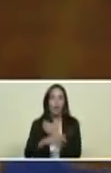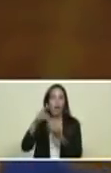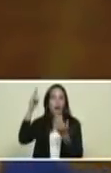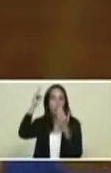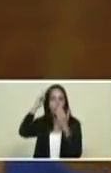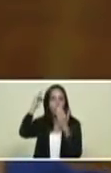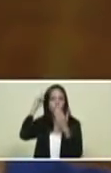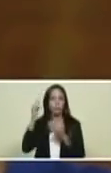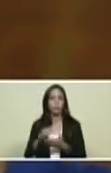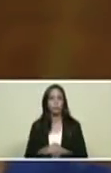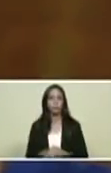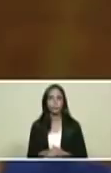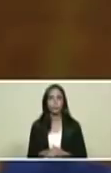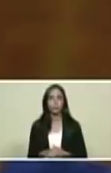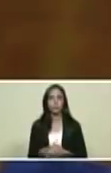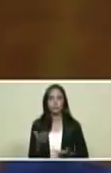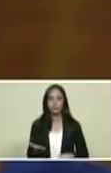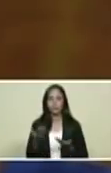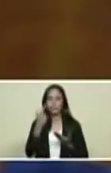Piaroa.